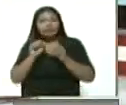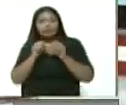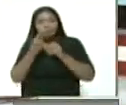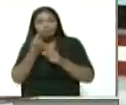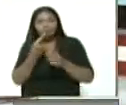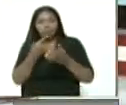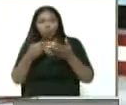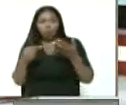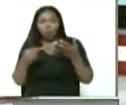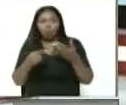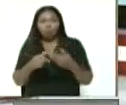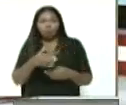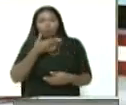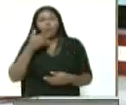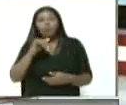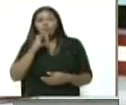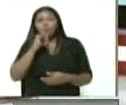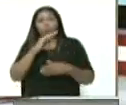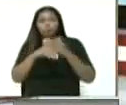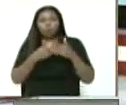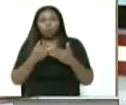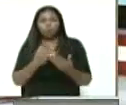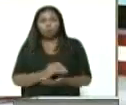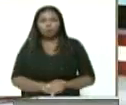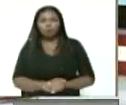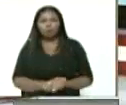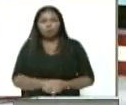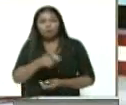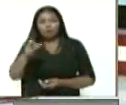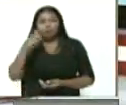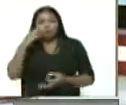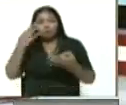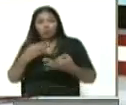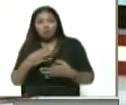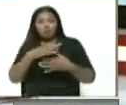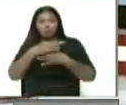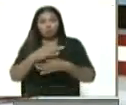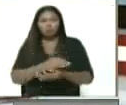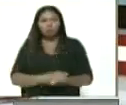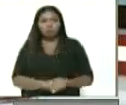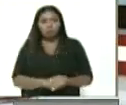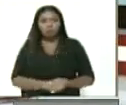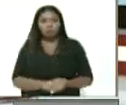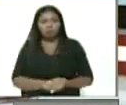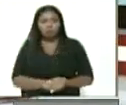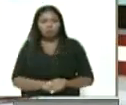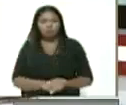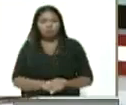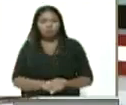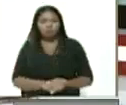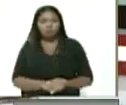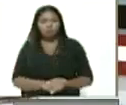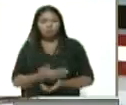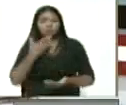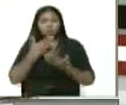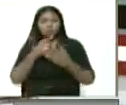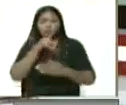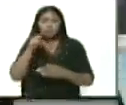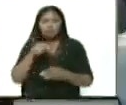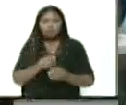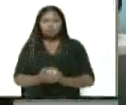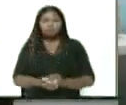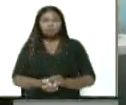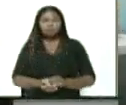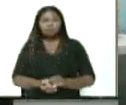sé que vivimos la mejor información y lo que la gente seguramente le interesa gracias con nosotros estaremos atentos